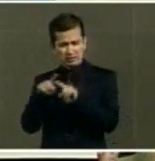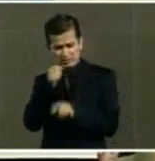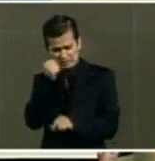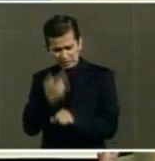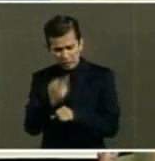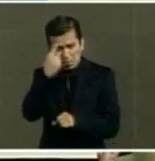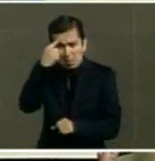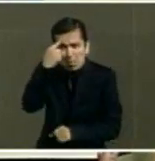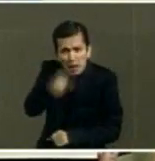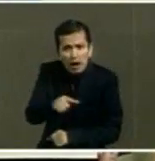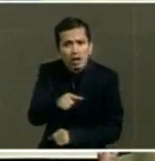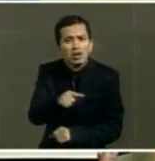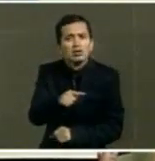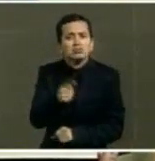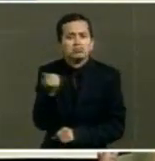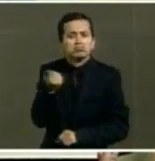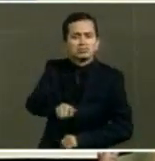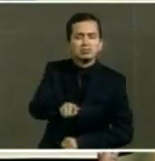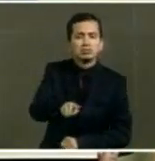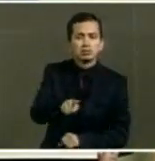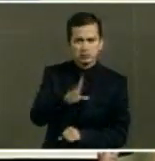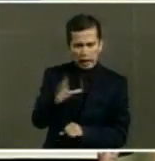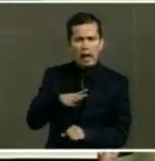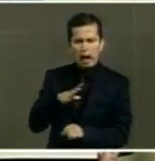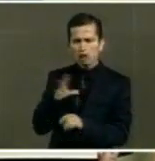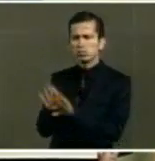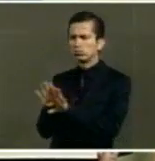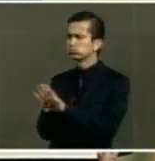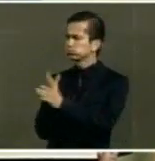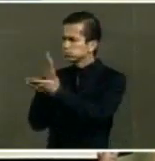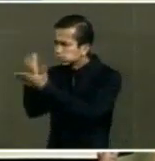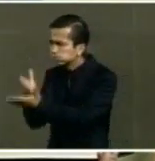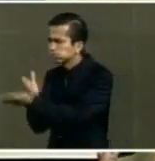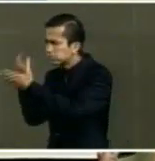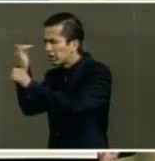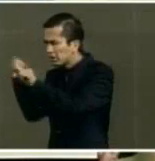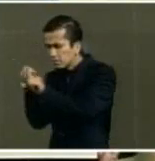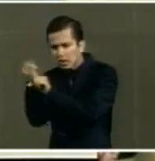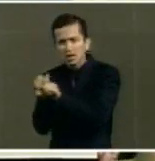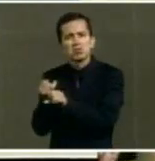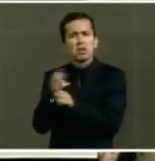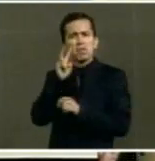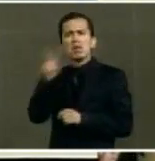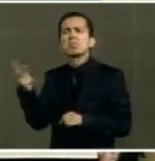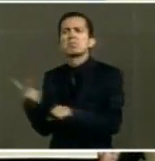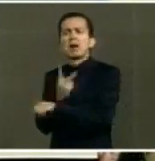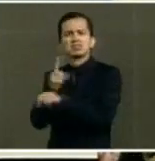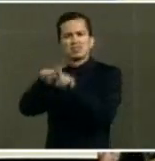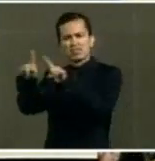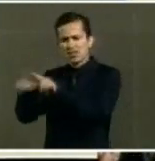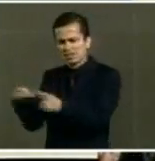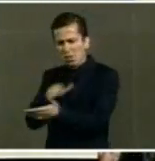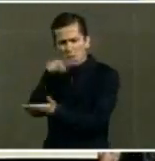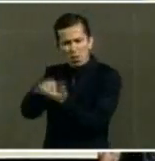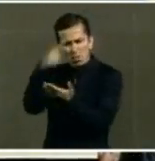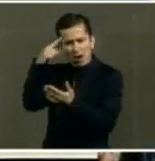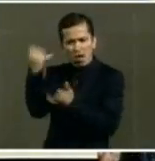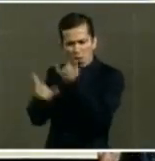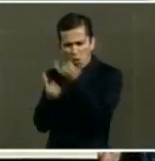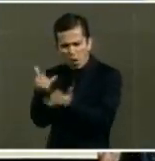que, además de los operativos que ya se han realizado en diversos casinos de esa ciudad y del país,